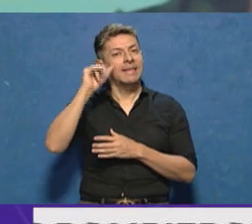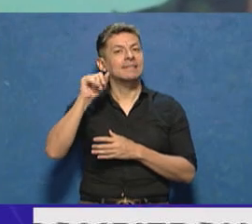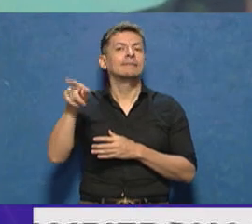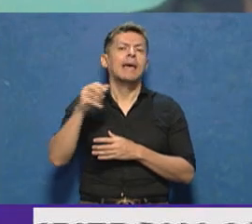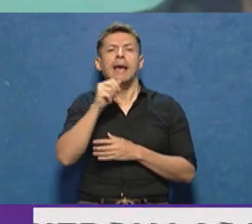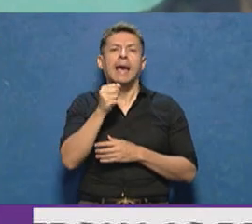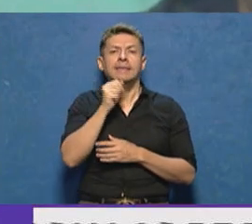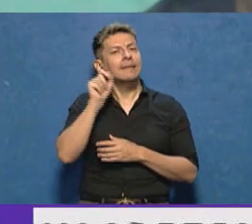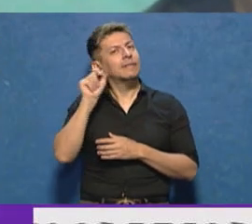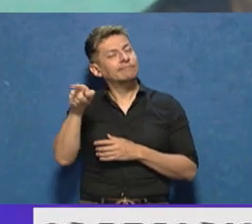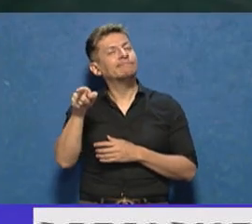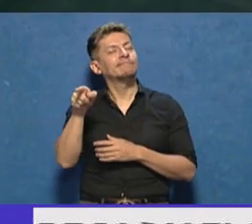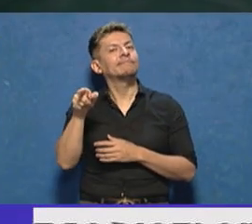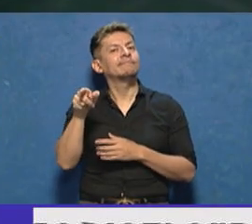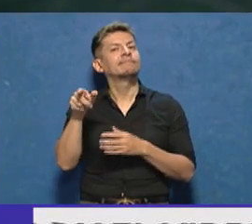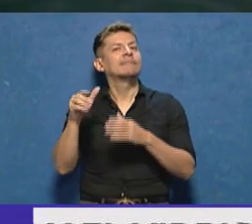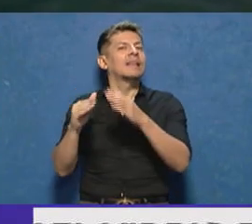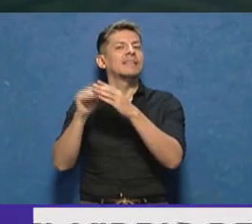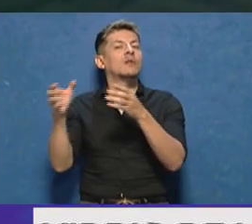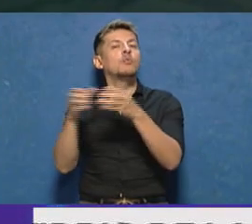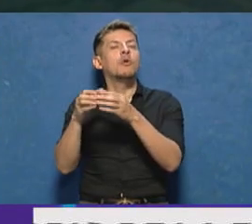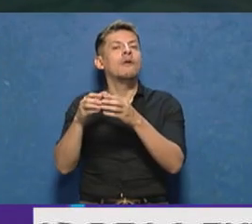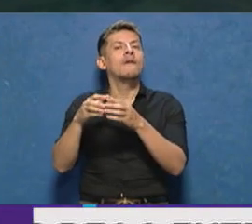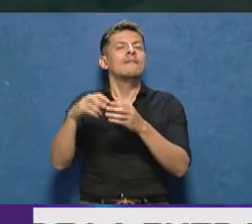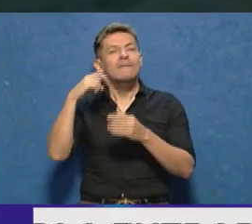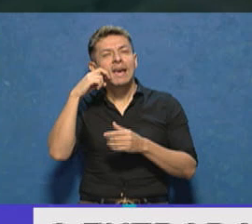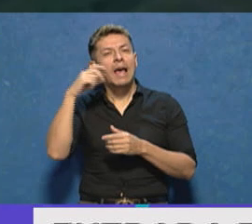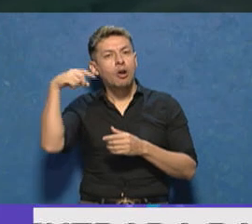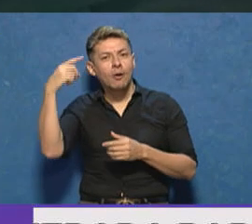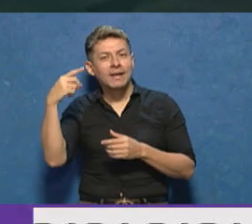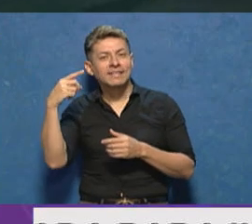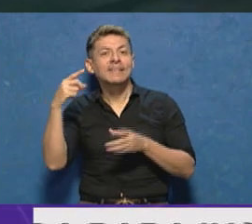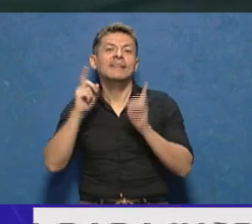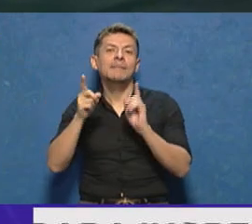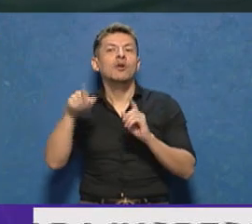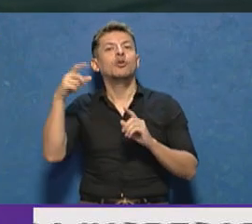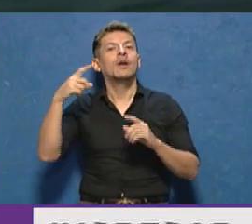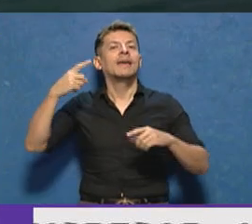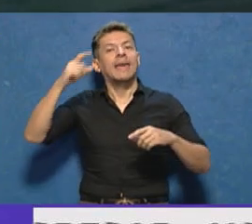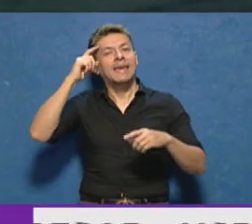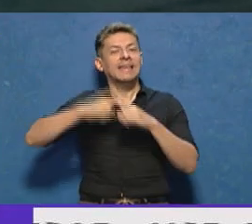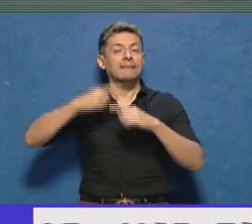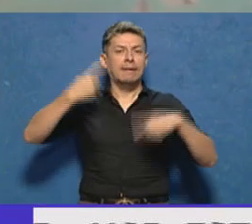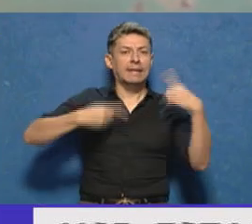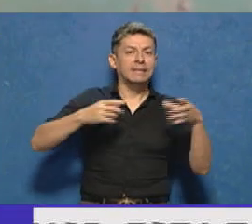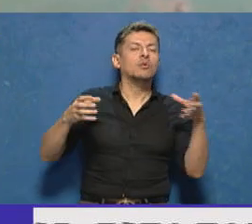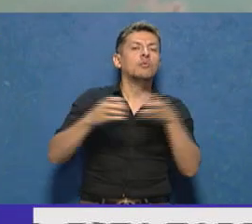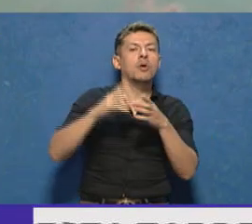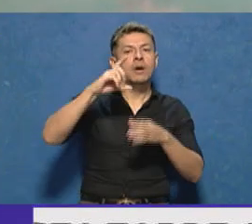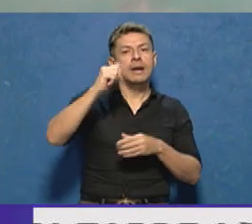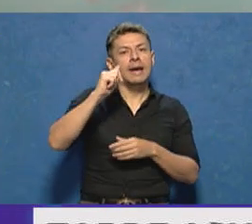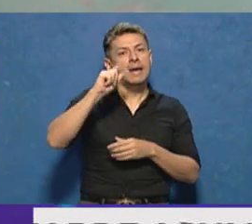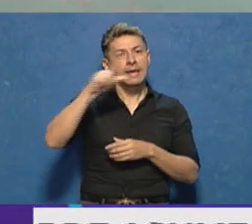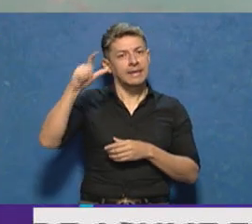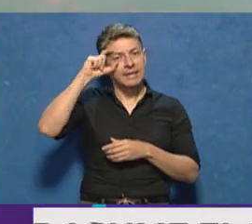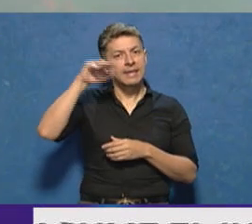el ex cantante o ex líder de Viejas Locas, como así también el ex baterista de Callejeros, que fue